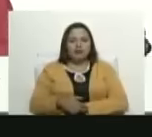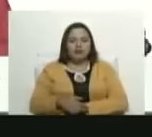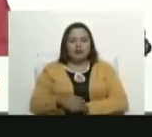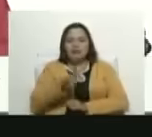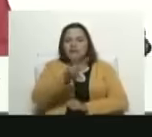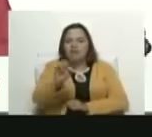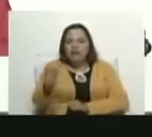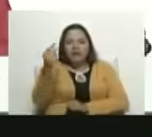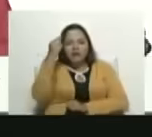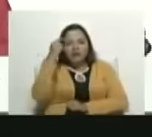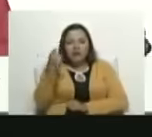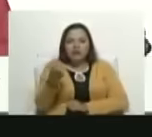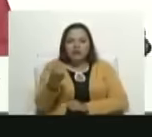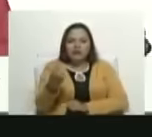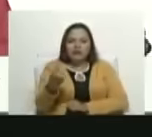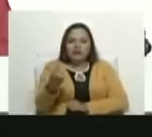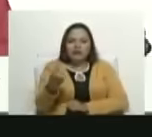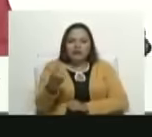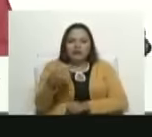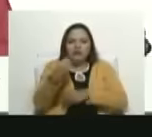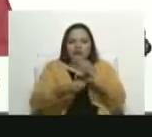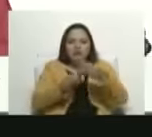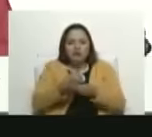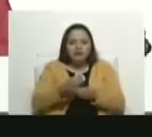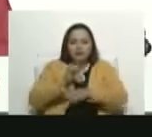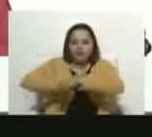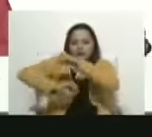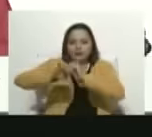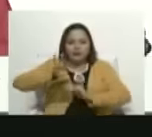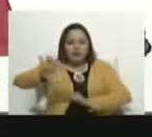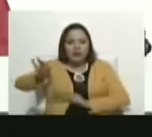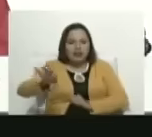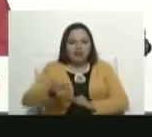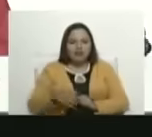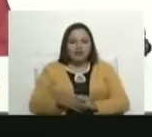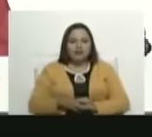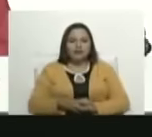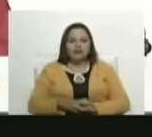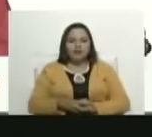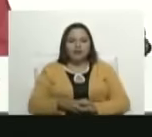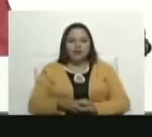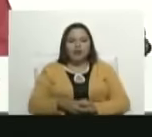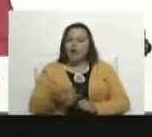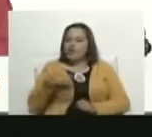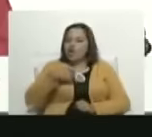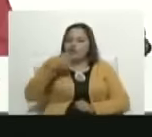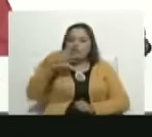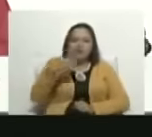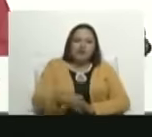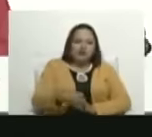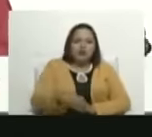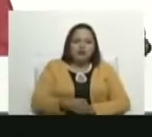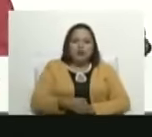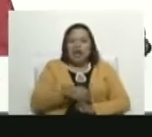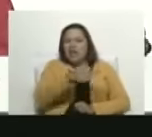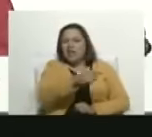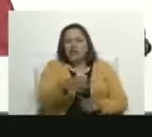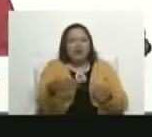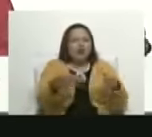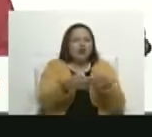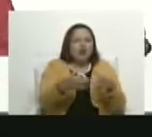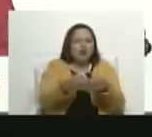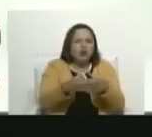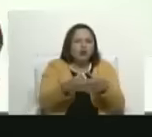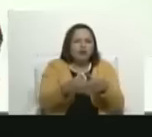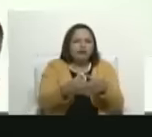20 días para cumplirle a la patria. Yo estoy seguro que esos grupos,